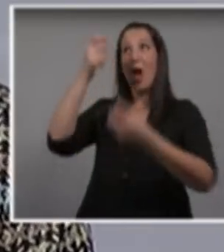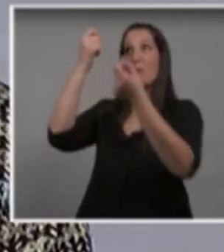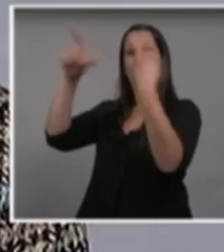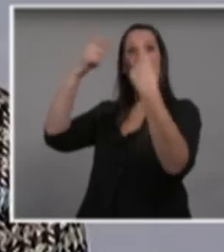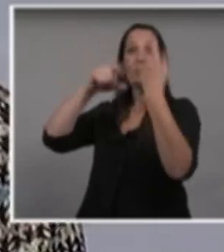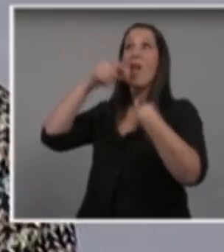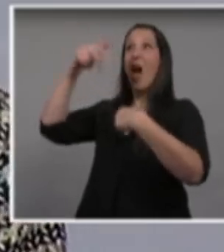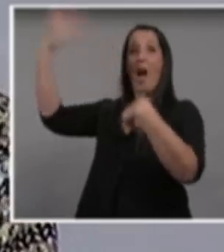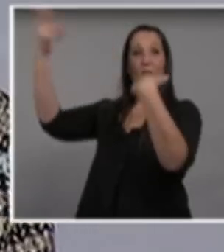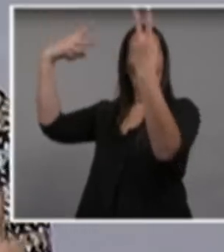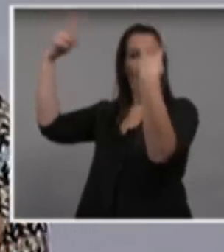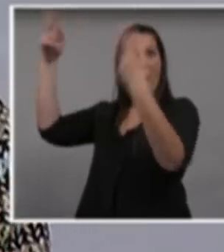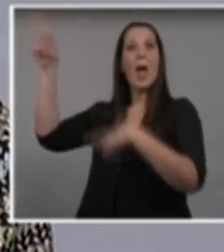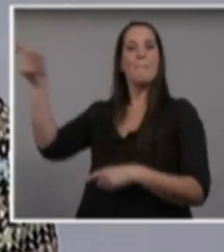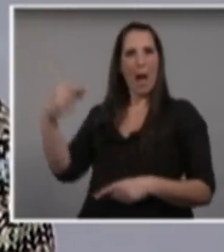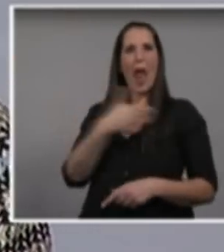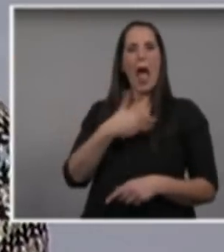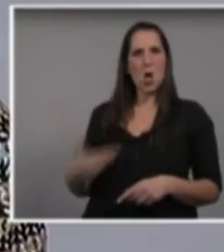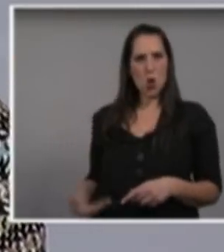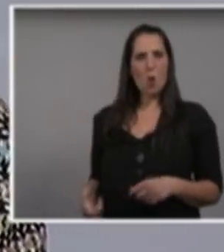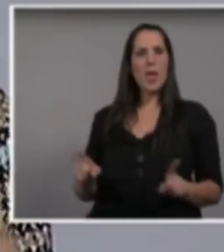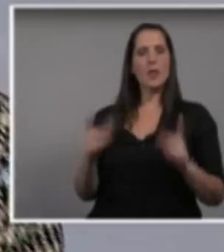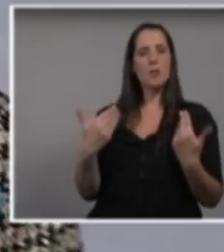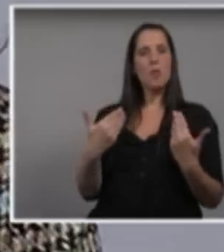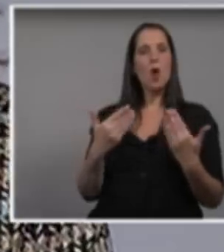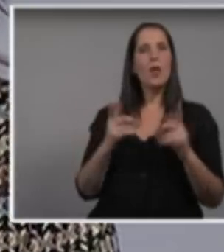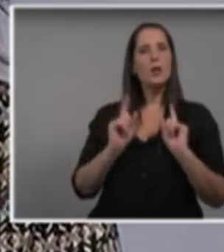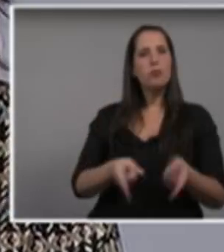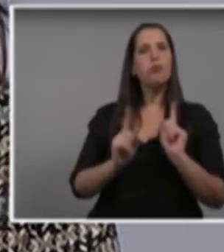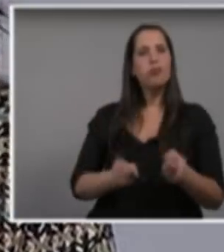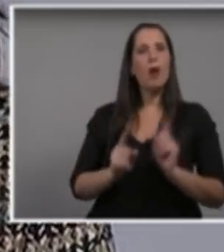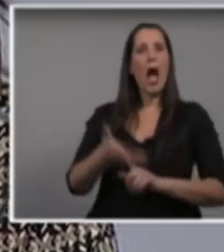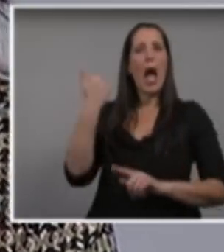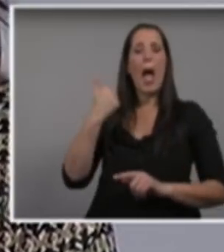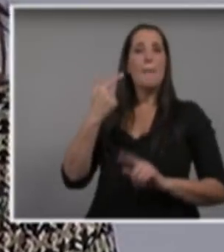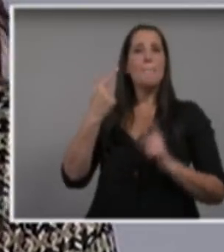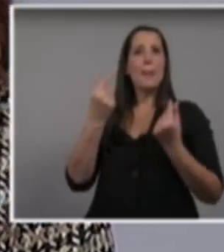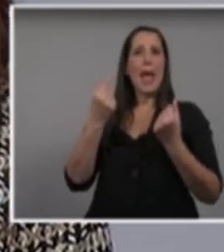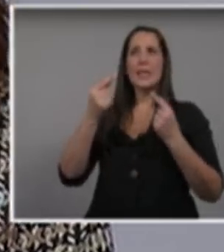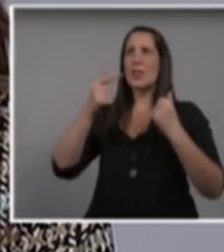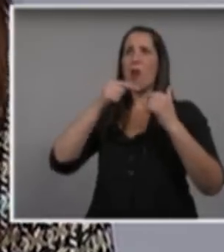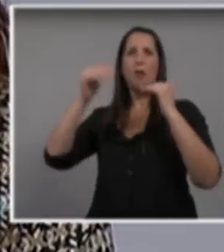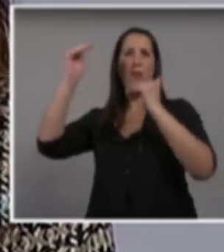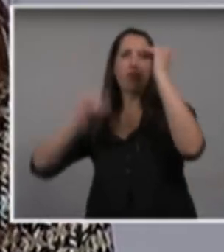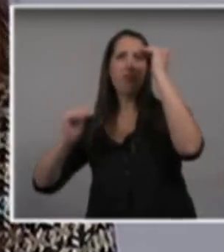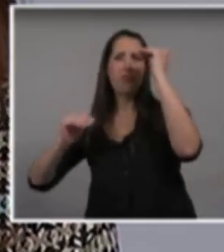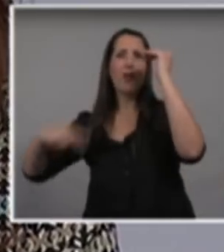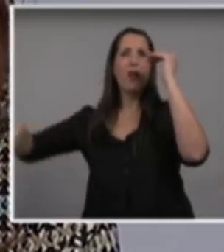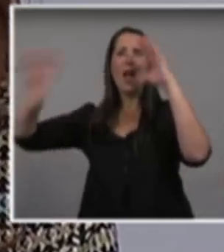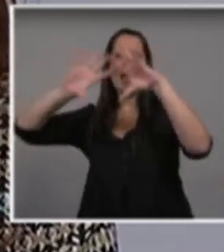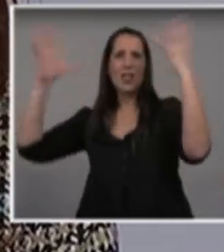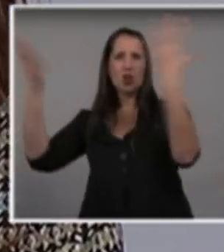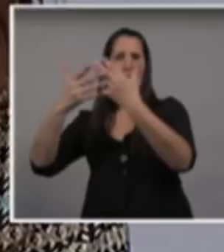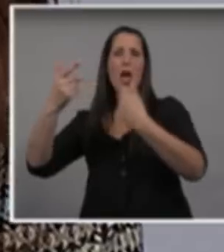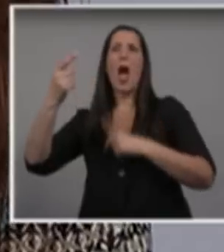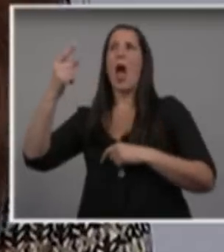Estado pueda sostener lo que ha sido una caída de precios a nivel internacional, que es mucho más importante la